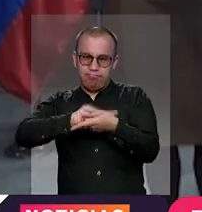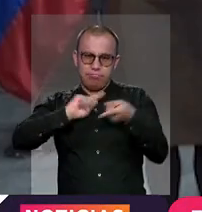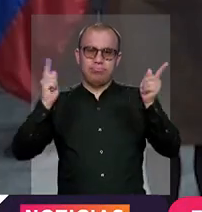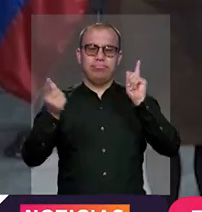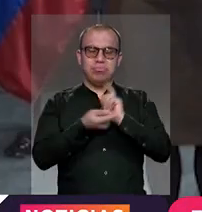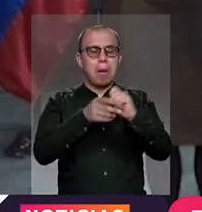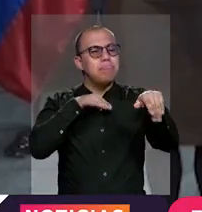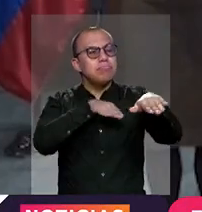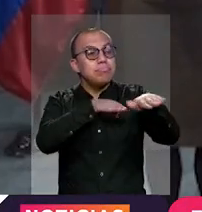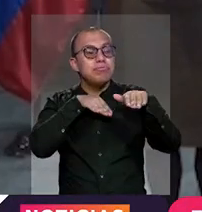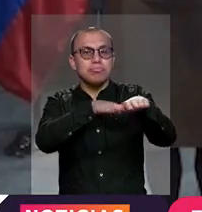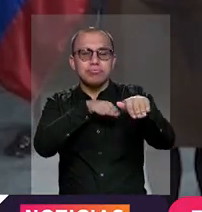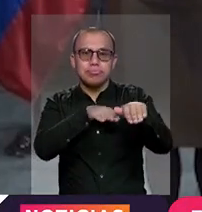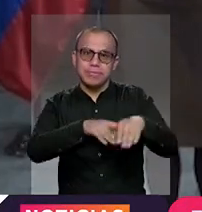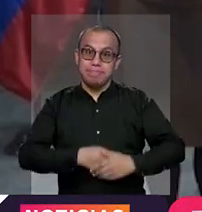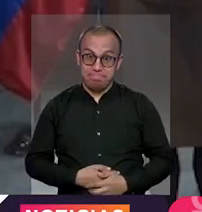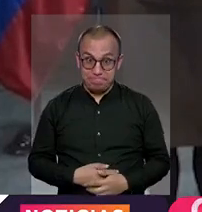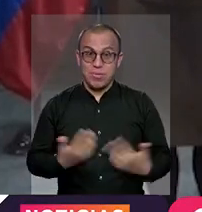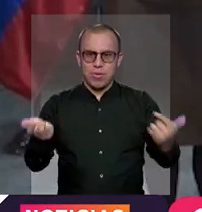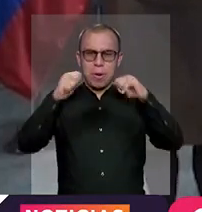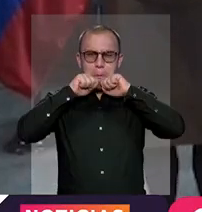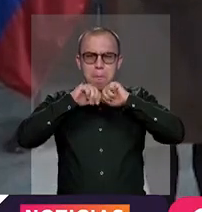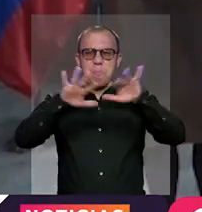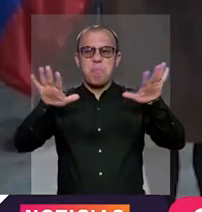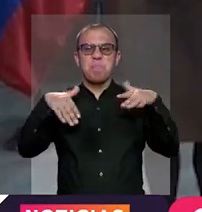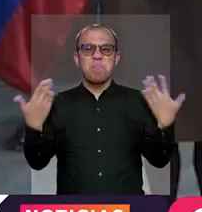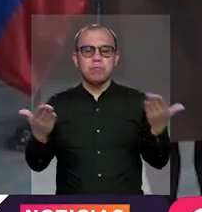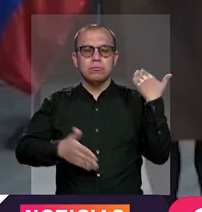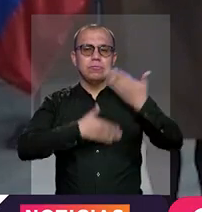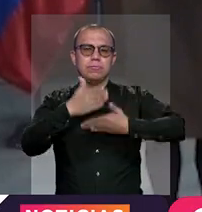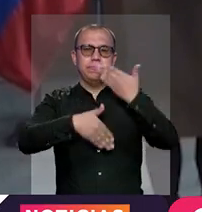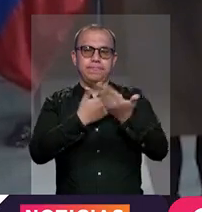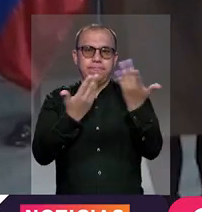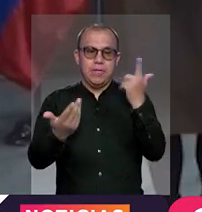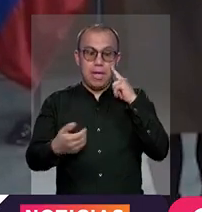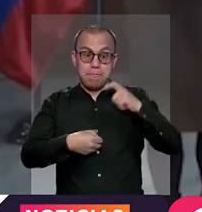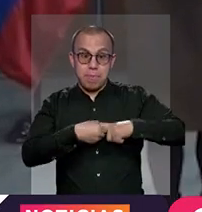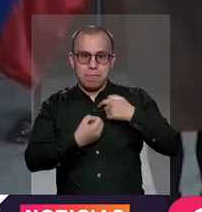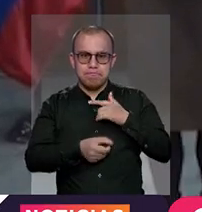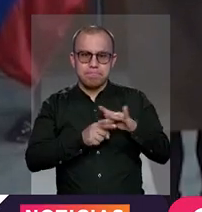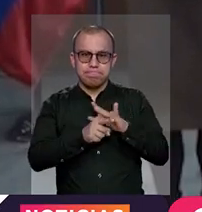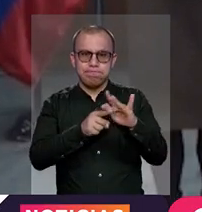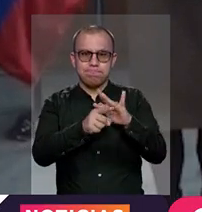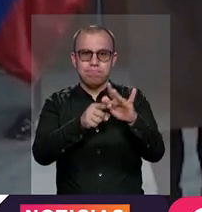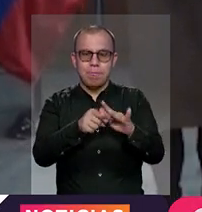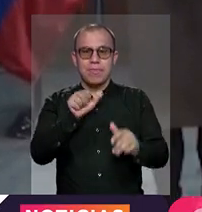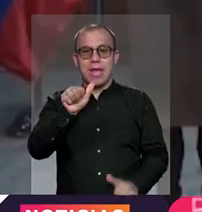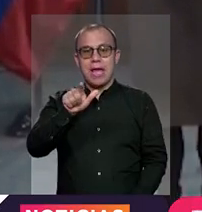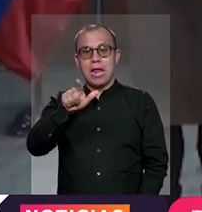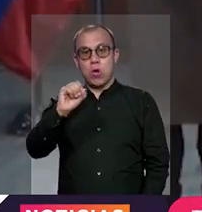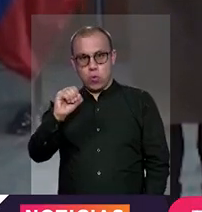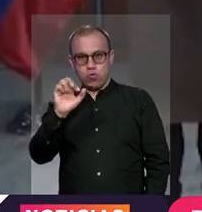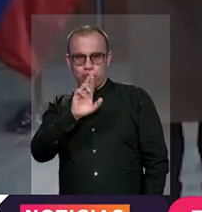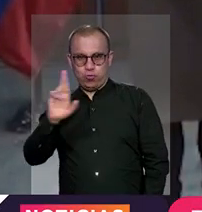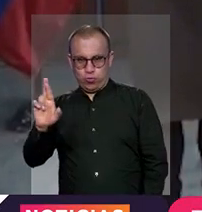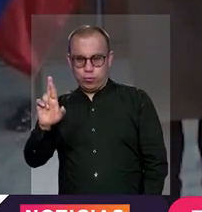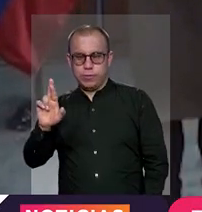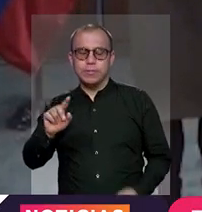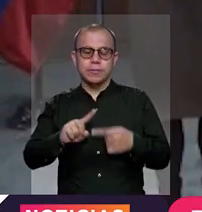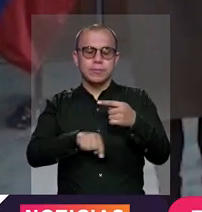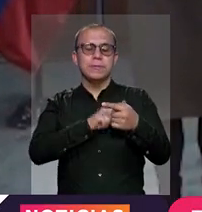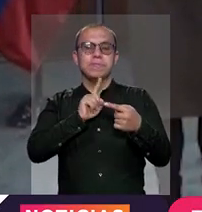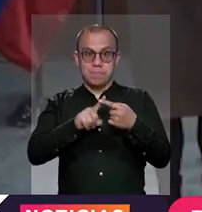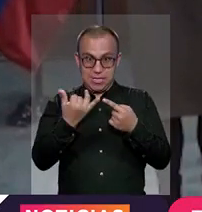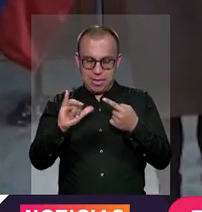La publicación para que empiece el proceso que nos lleva a la ejecución de la Alo Sur ha